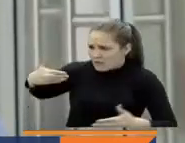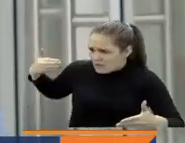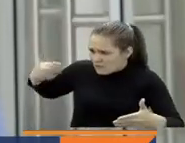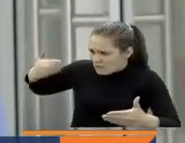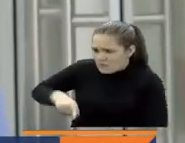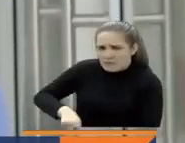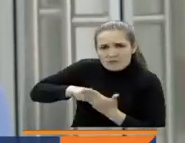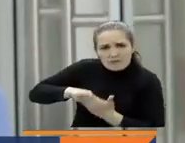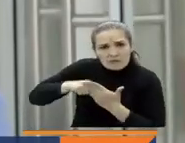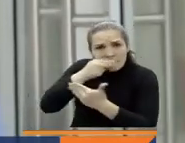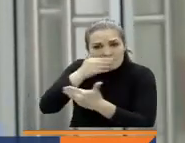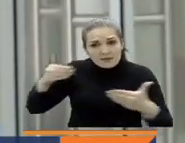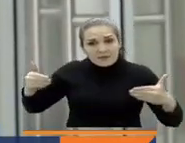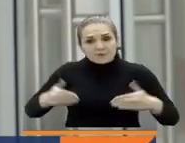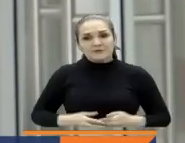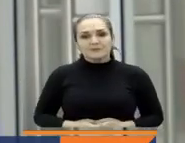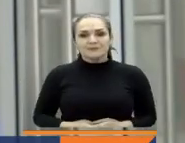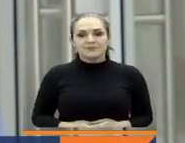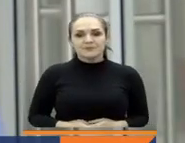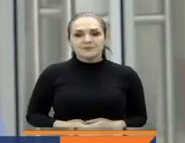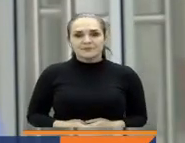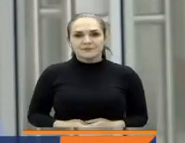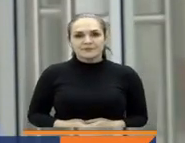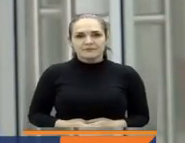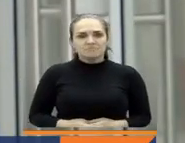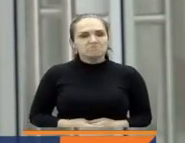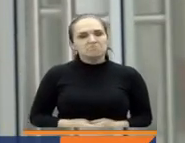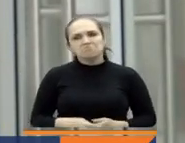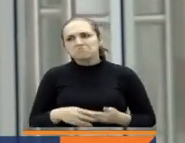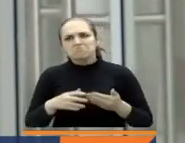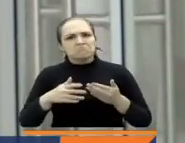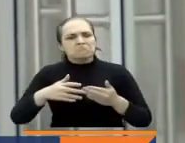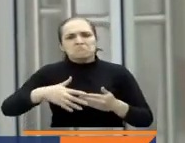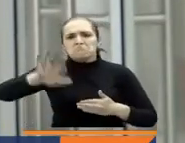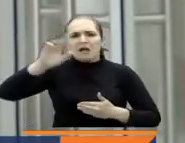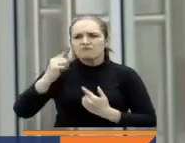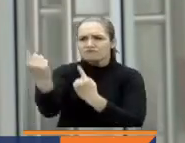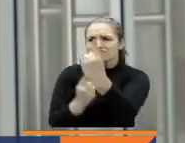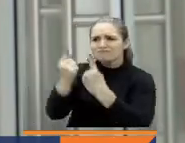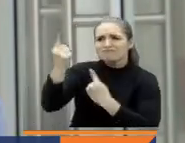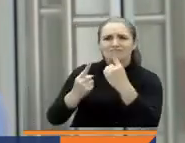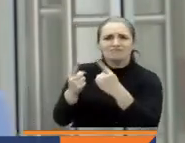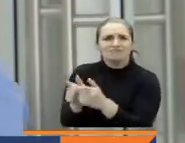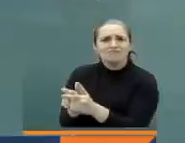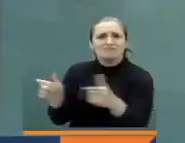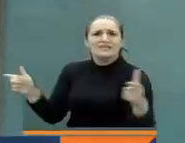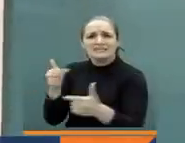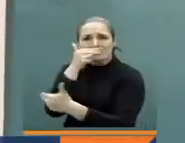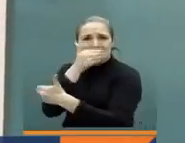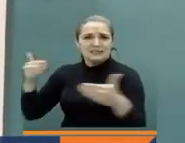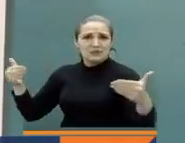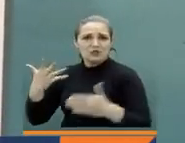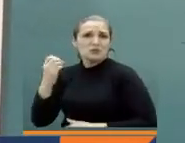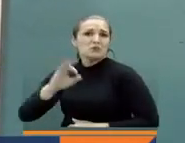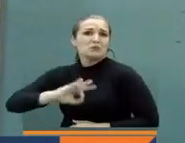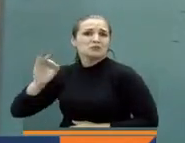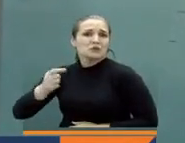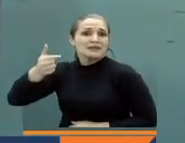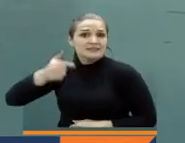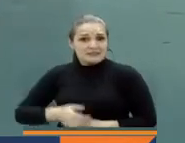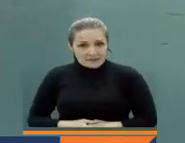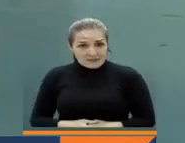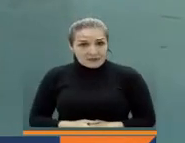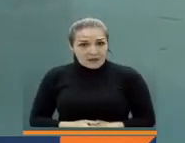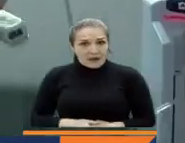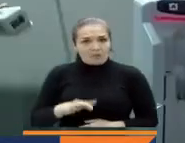niños, que el promedio son casi el 50% de los pacientes en general. Los profesionales de la